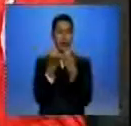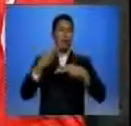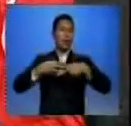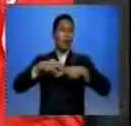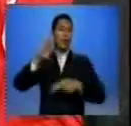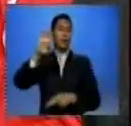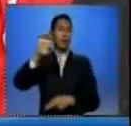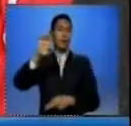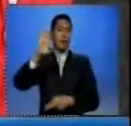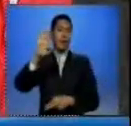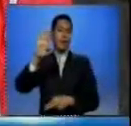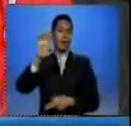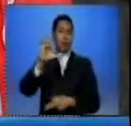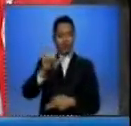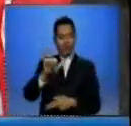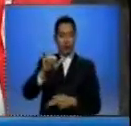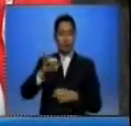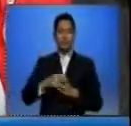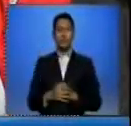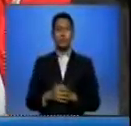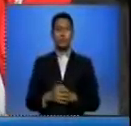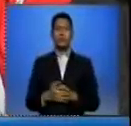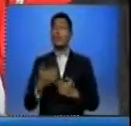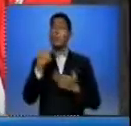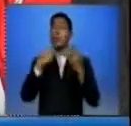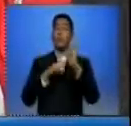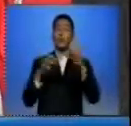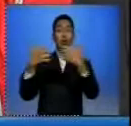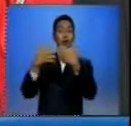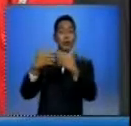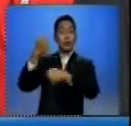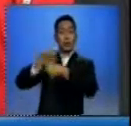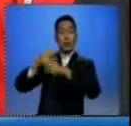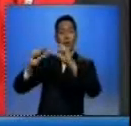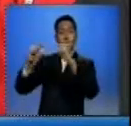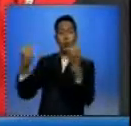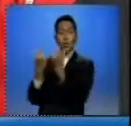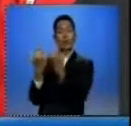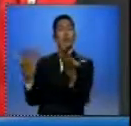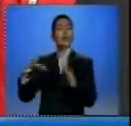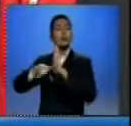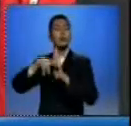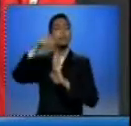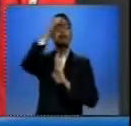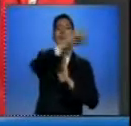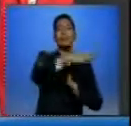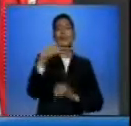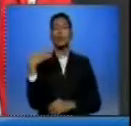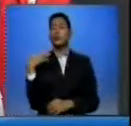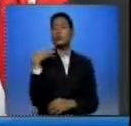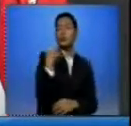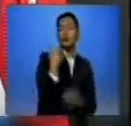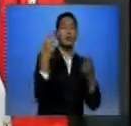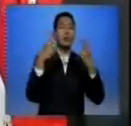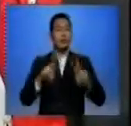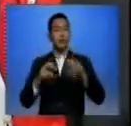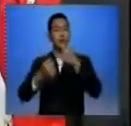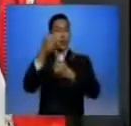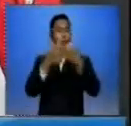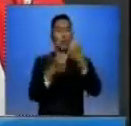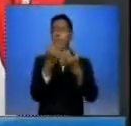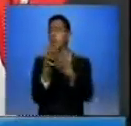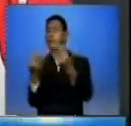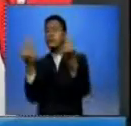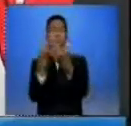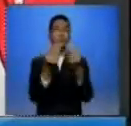han hecho como contribución desde sus equipos de trabajo pero también lo es a la hora de resolver las situaciones que encontramos